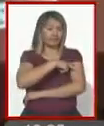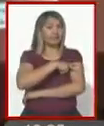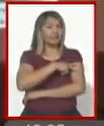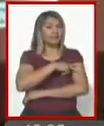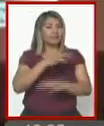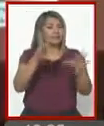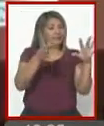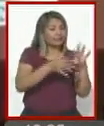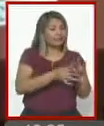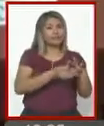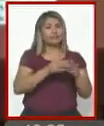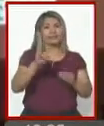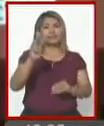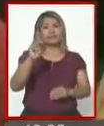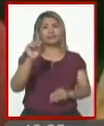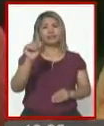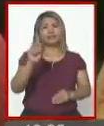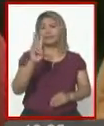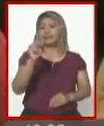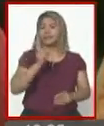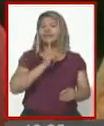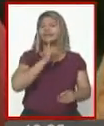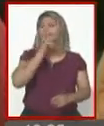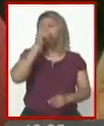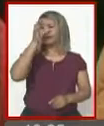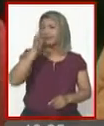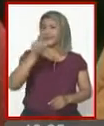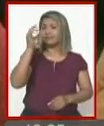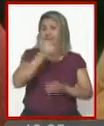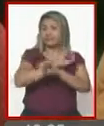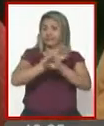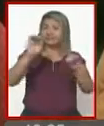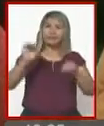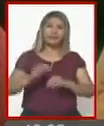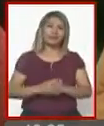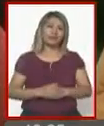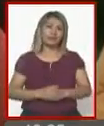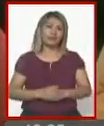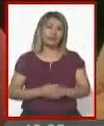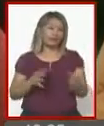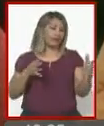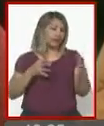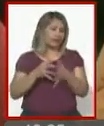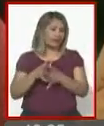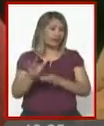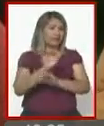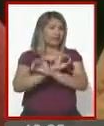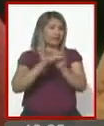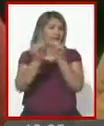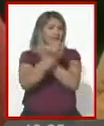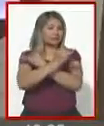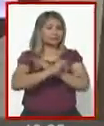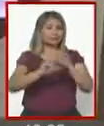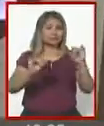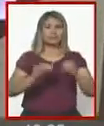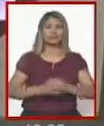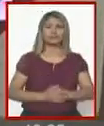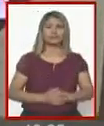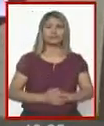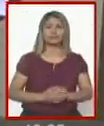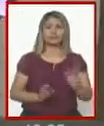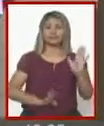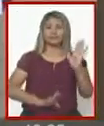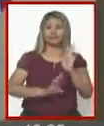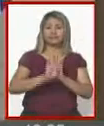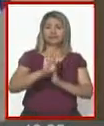tendencia machista lo que no garantiza para nadie ni transparencia ni independencia en